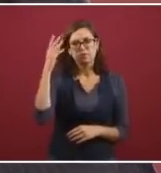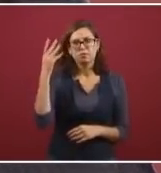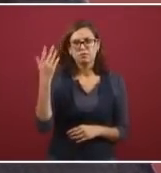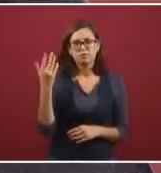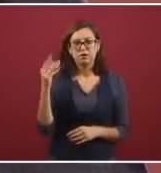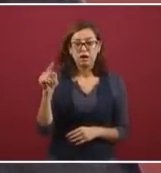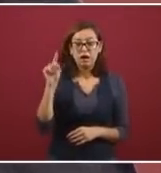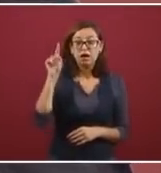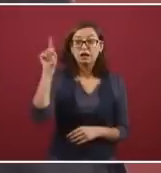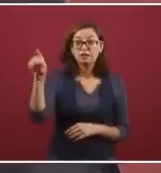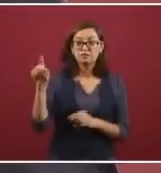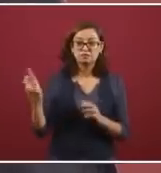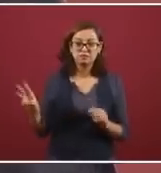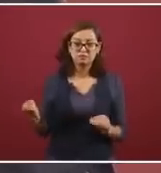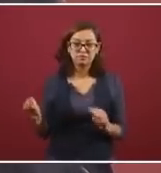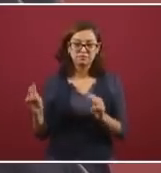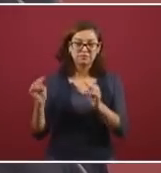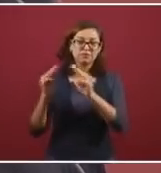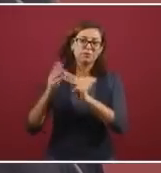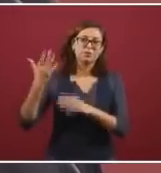de los Flores Magón,